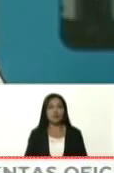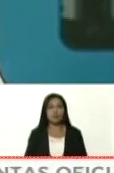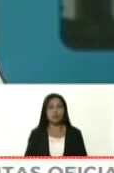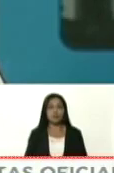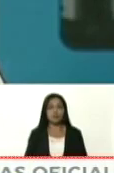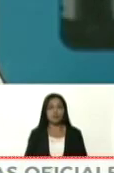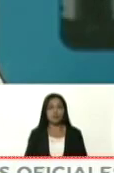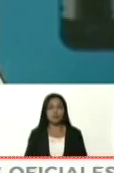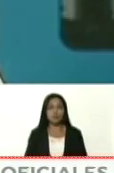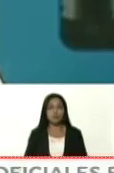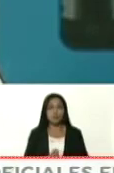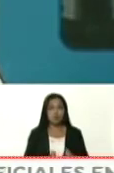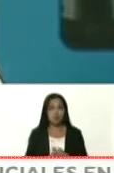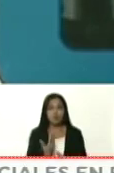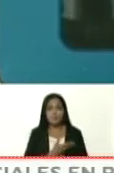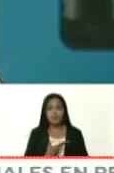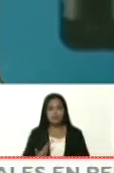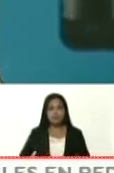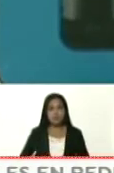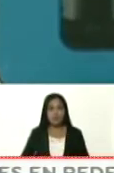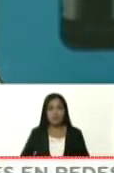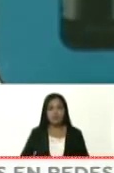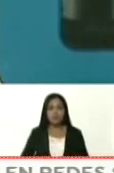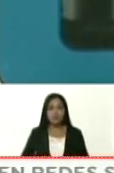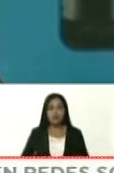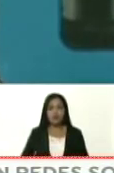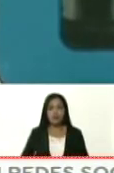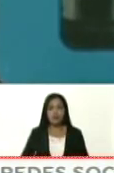con el presidente Rafael Correa.